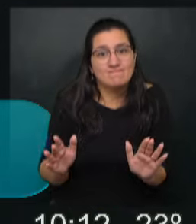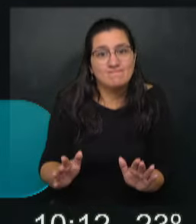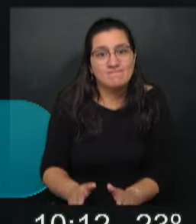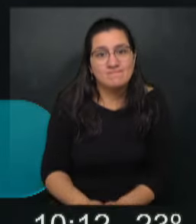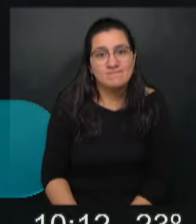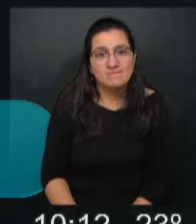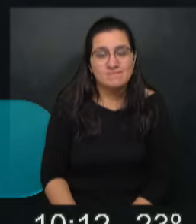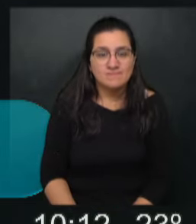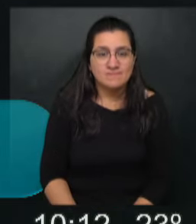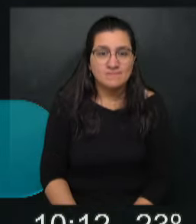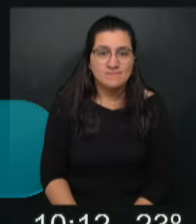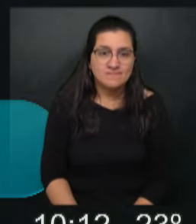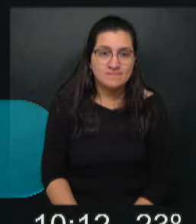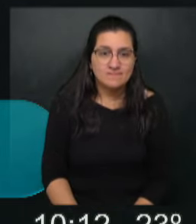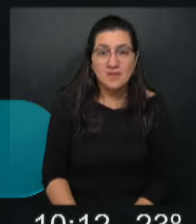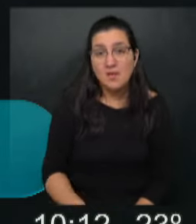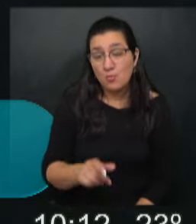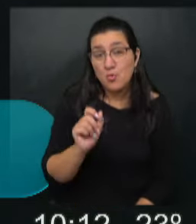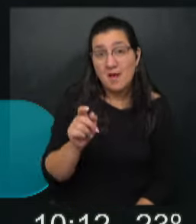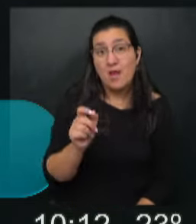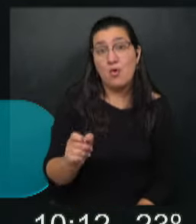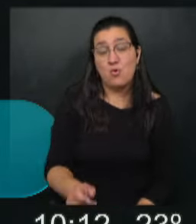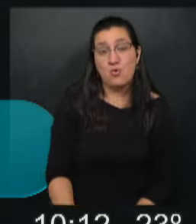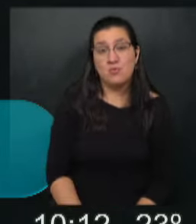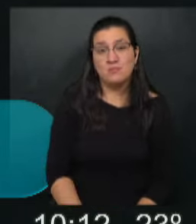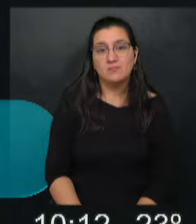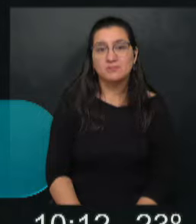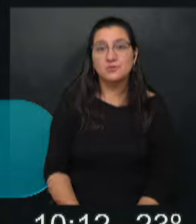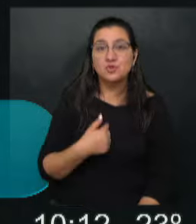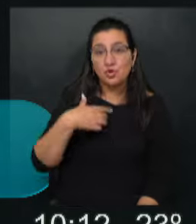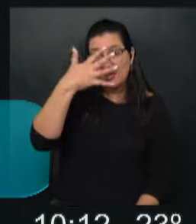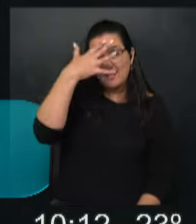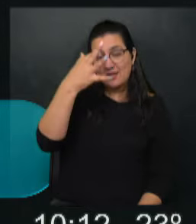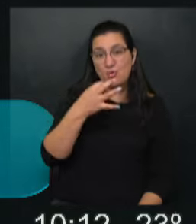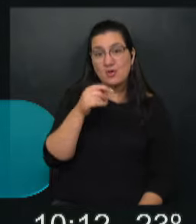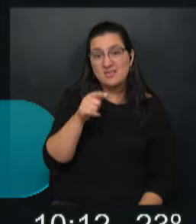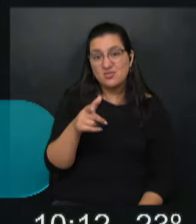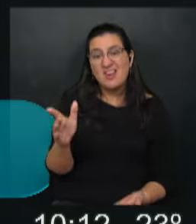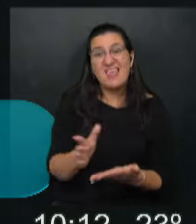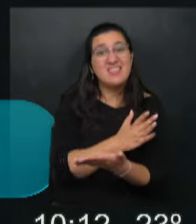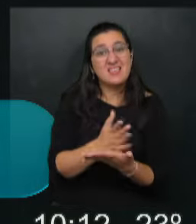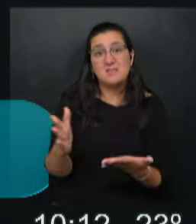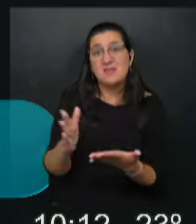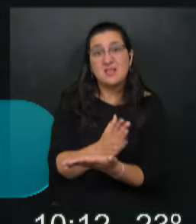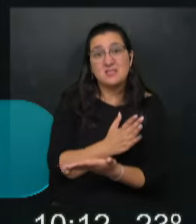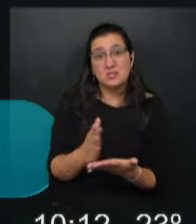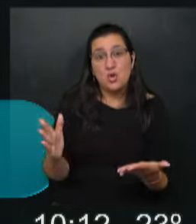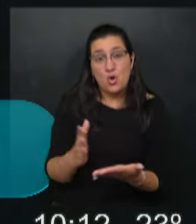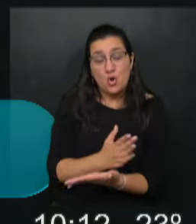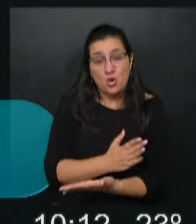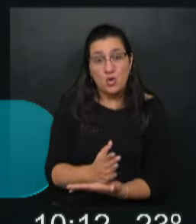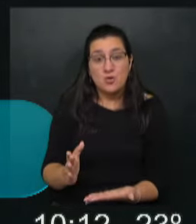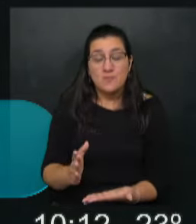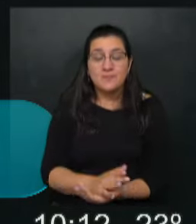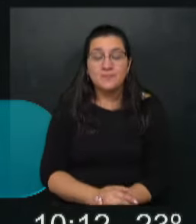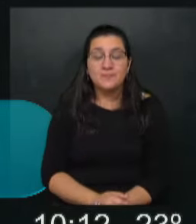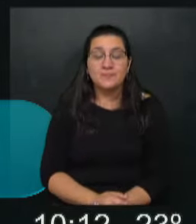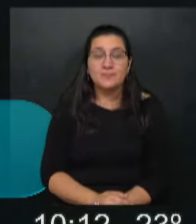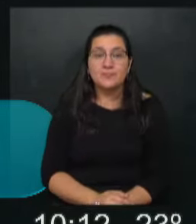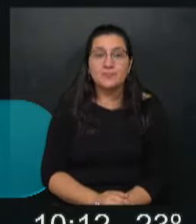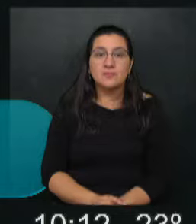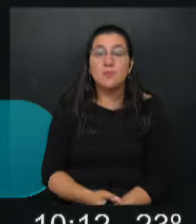es como muy perverso en un punto. O sea, como yo creo que la perversión está en la discriminación, que tiene que ver más con